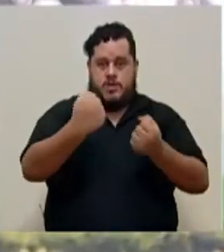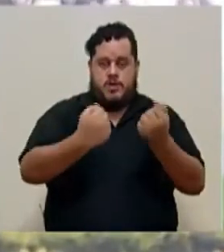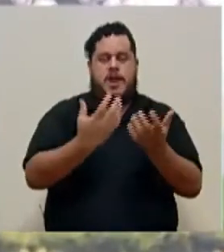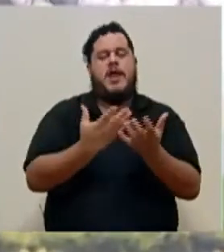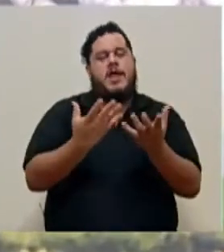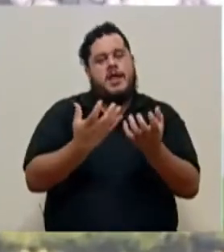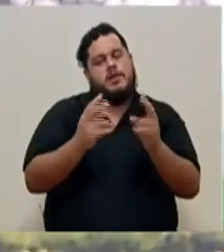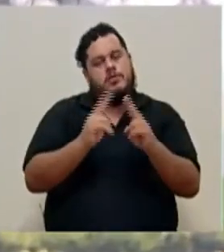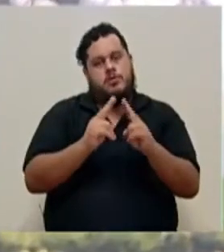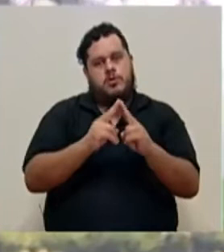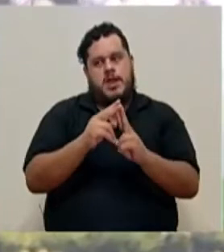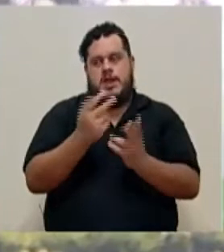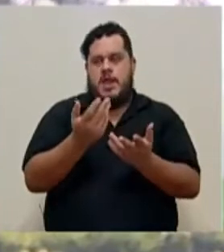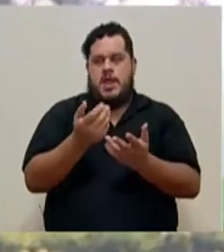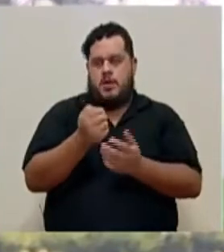poco, bueno,